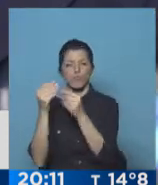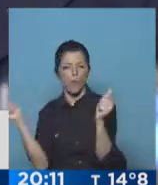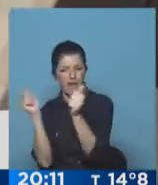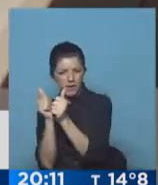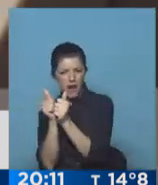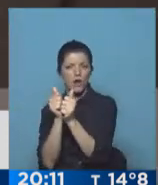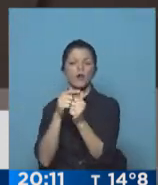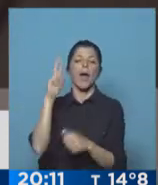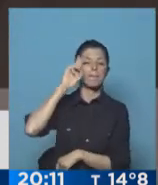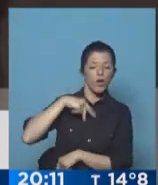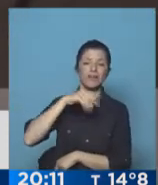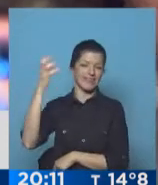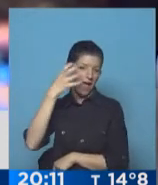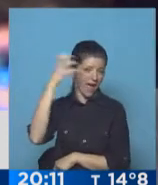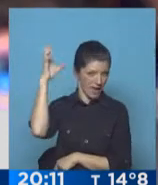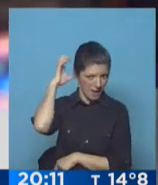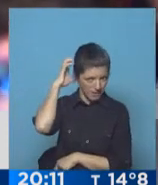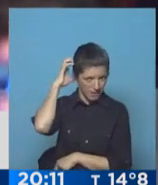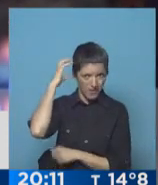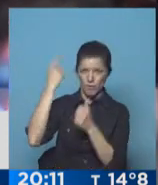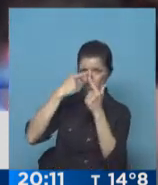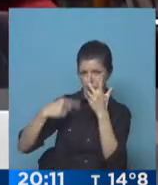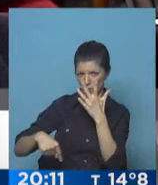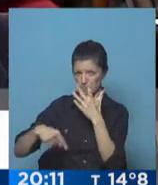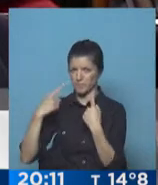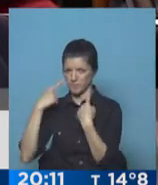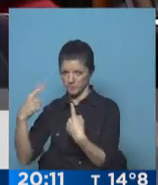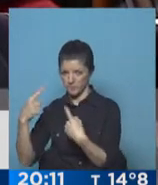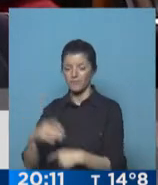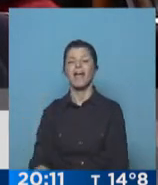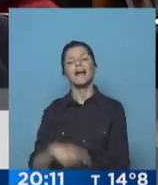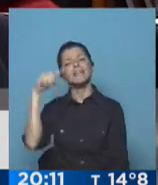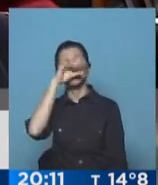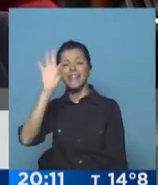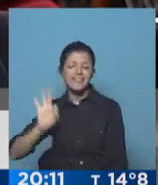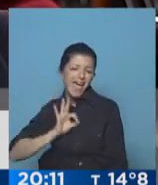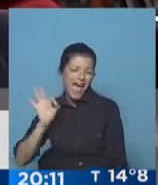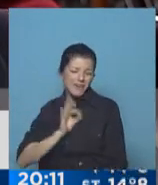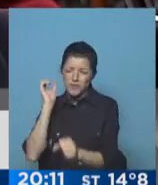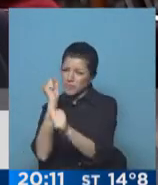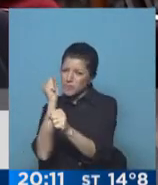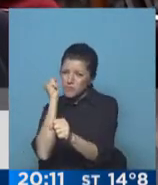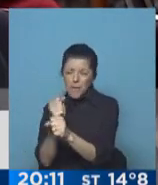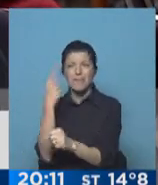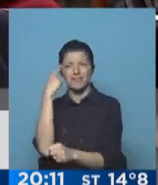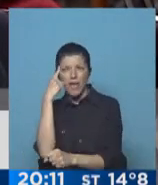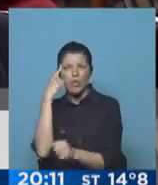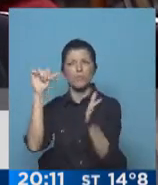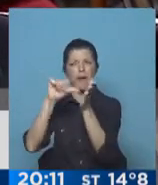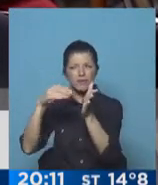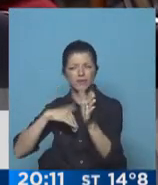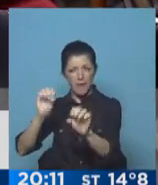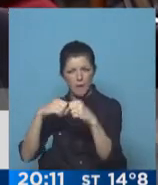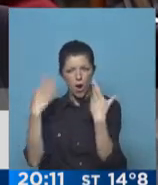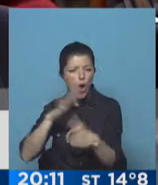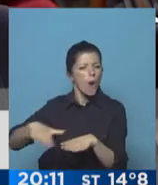Hugo Curto, Lorenzo Pepe y Abal Medina Padre. 70 años de lucha, 70 años de construir una Argentina mejor, un pueblo más feliz, una Argentina